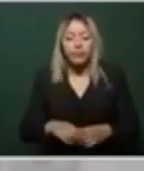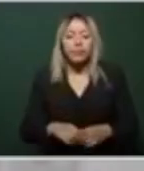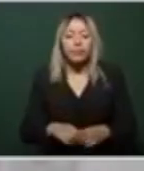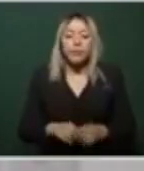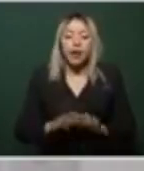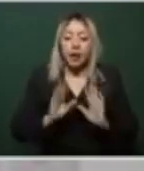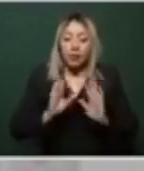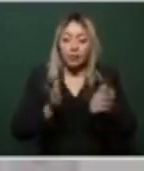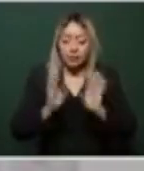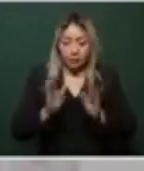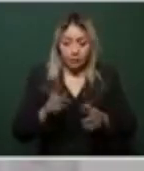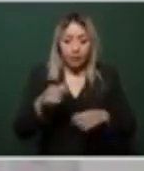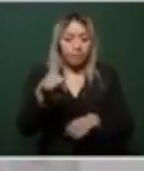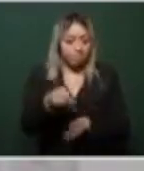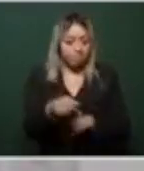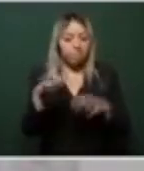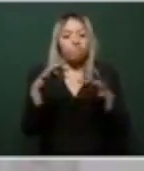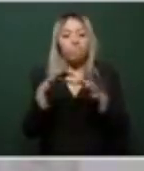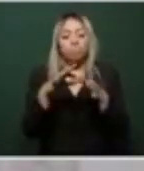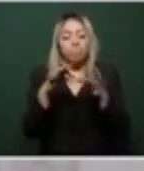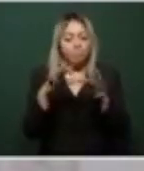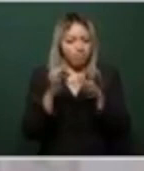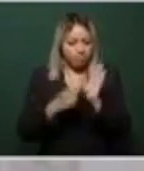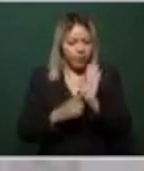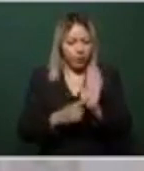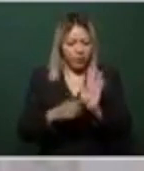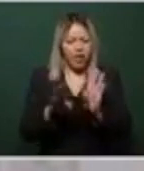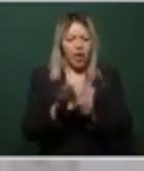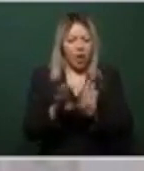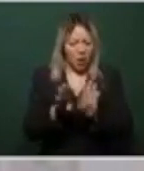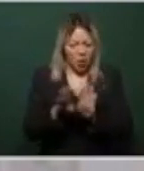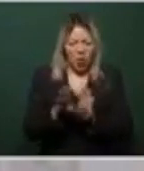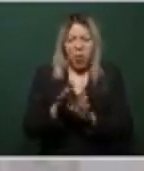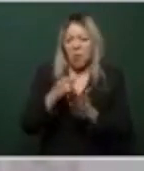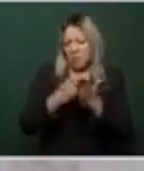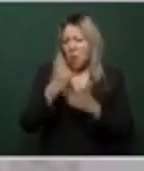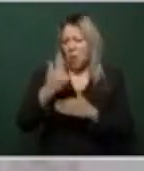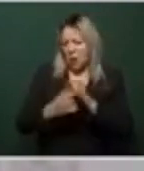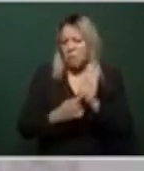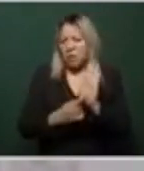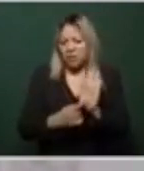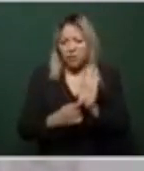les expongan cómo va el programa.